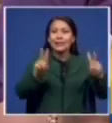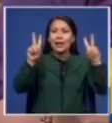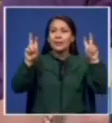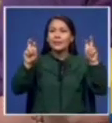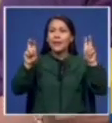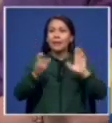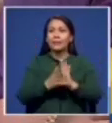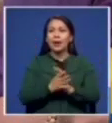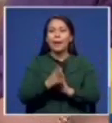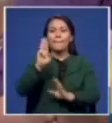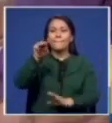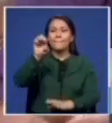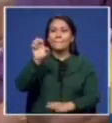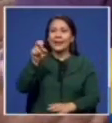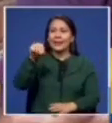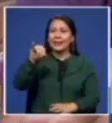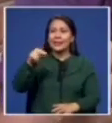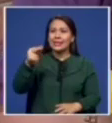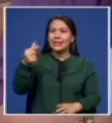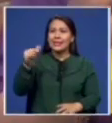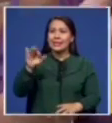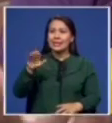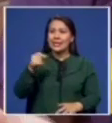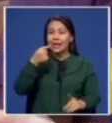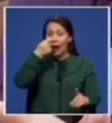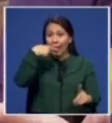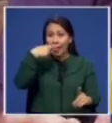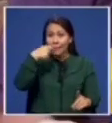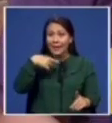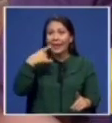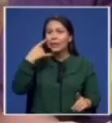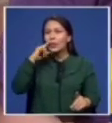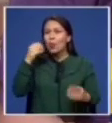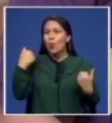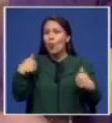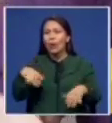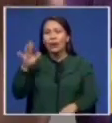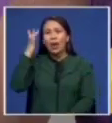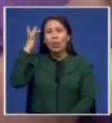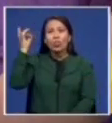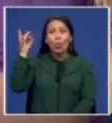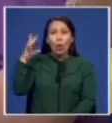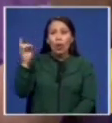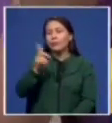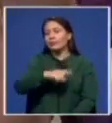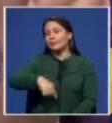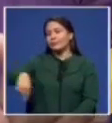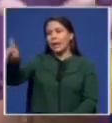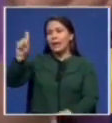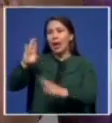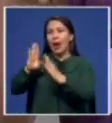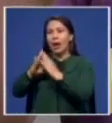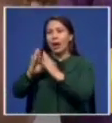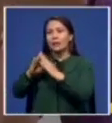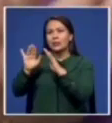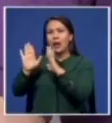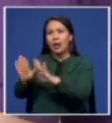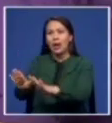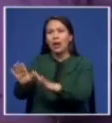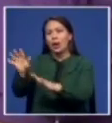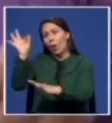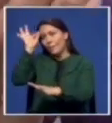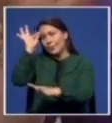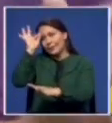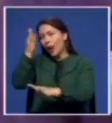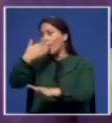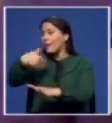lo que hicimos como medida preventiva fue que un niño que tenga gripe, un niño que tenga algún malestar médico, que lo regresen a su casa, que vayan con sus padres al